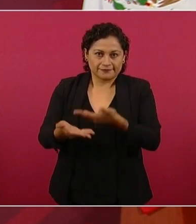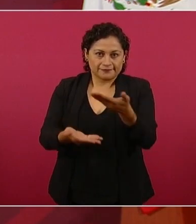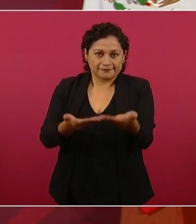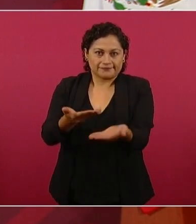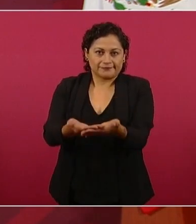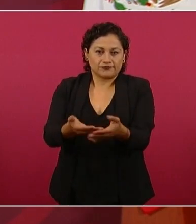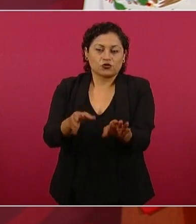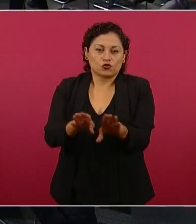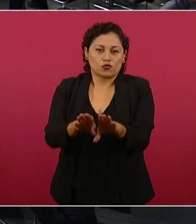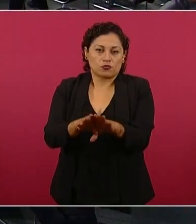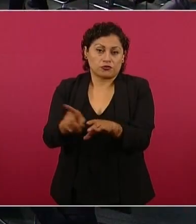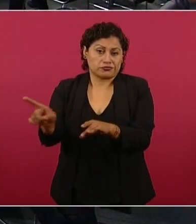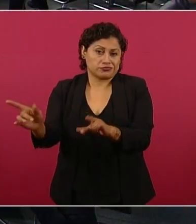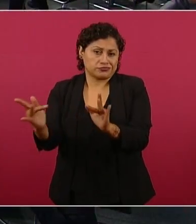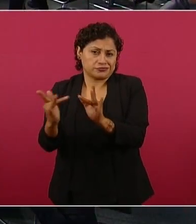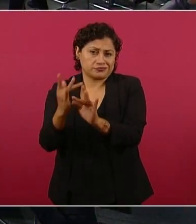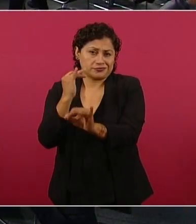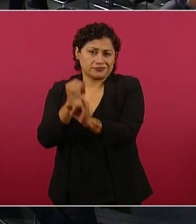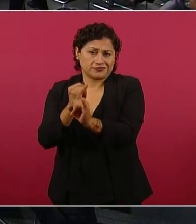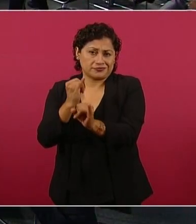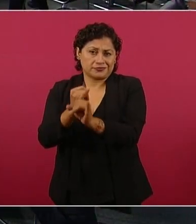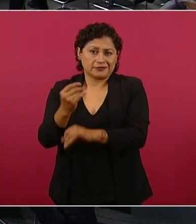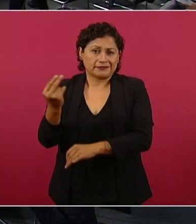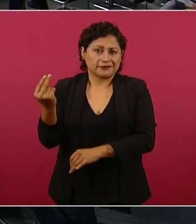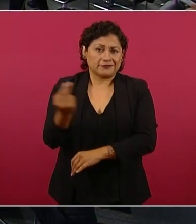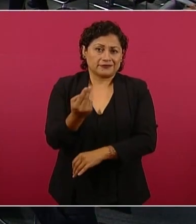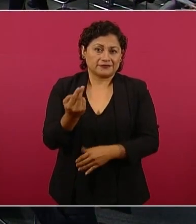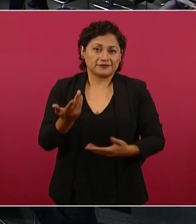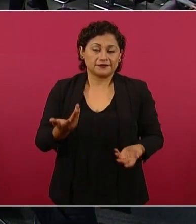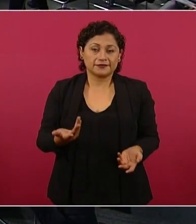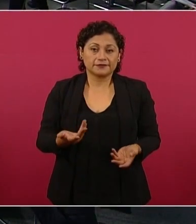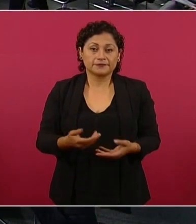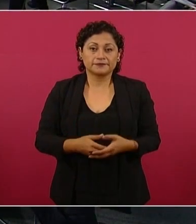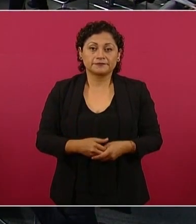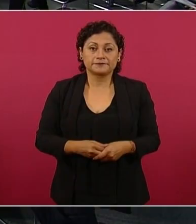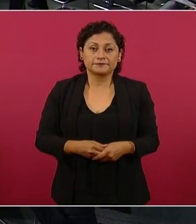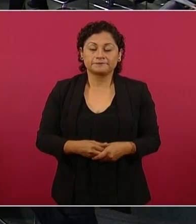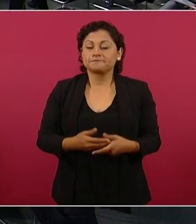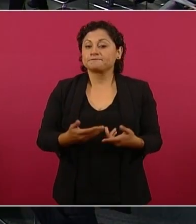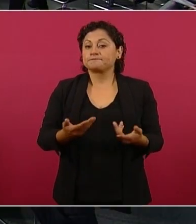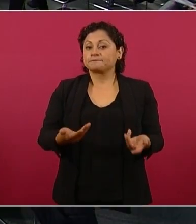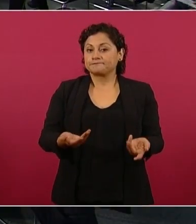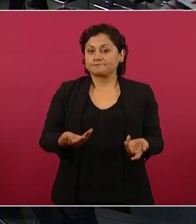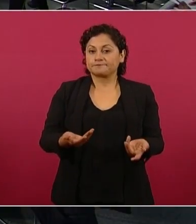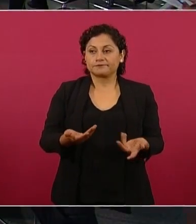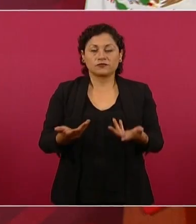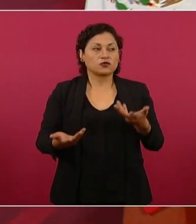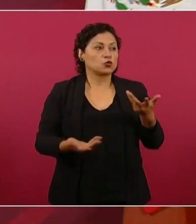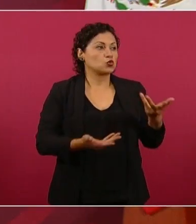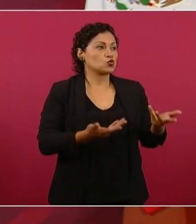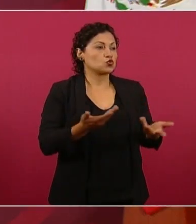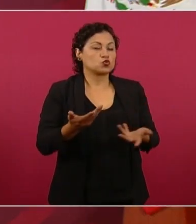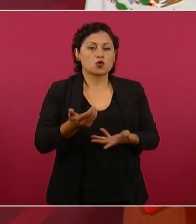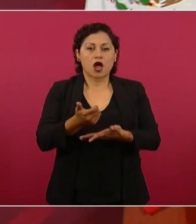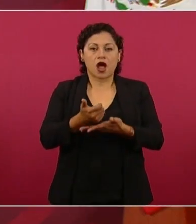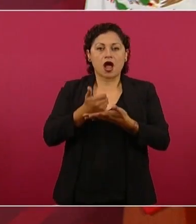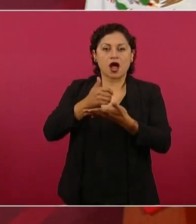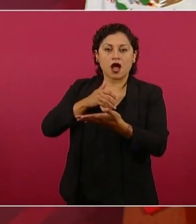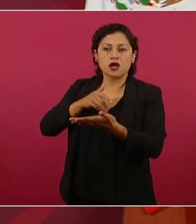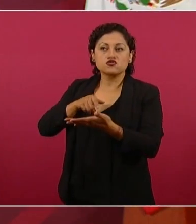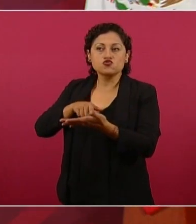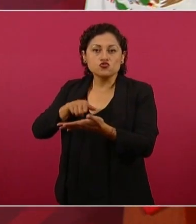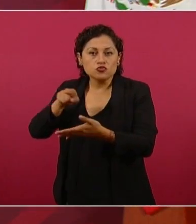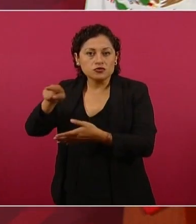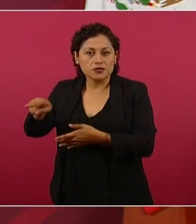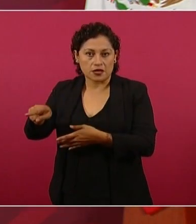tener comunicación de internet. ¿Quién nos ayudó y nos está apoyando en otros